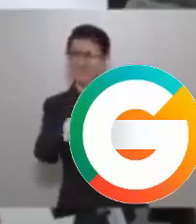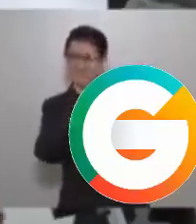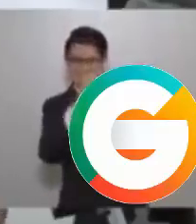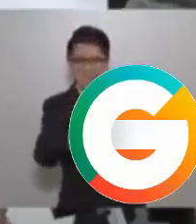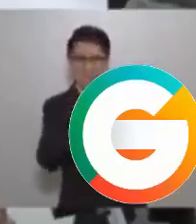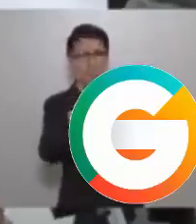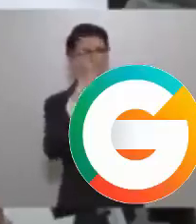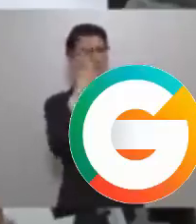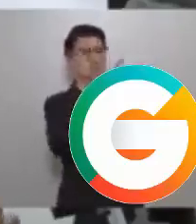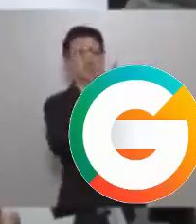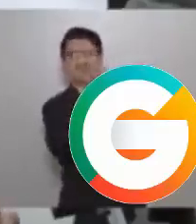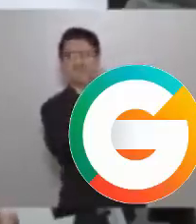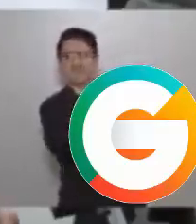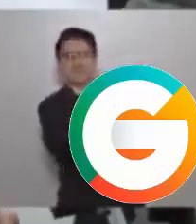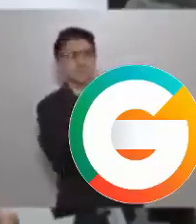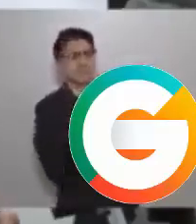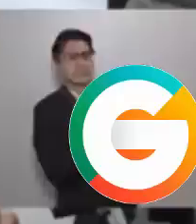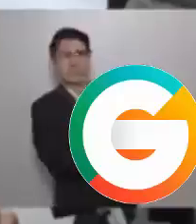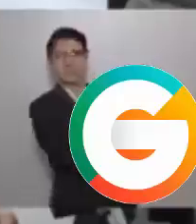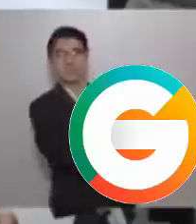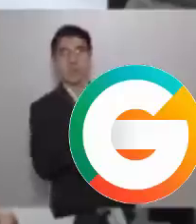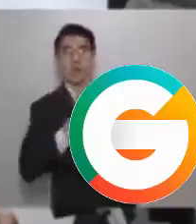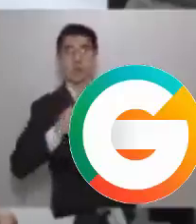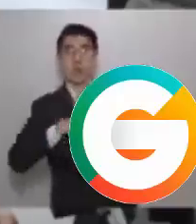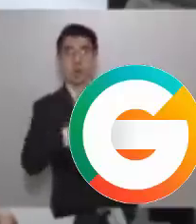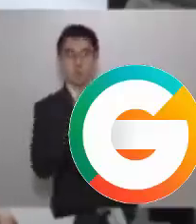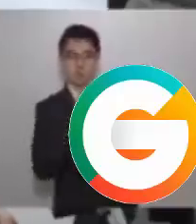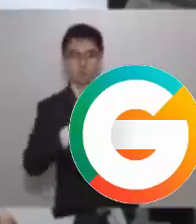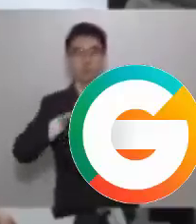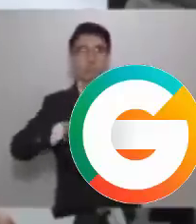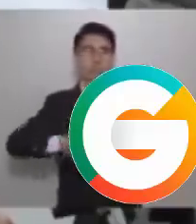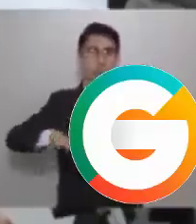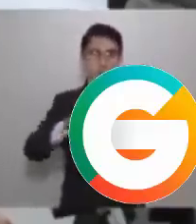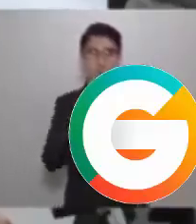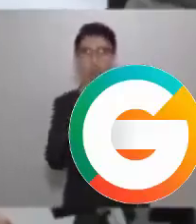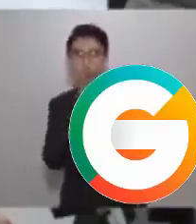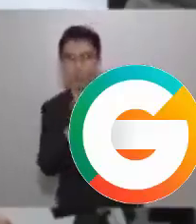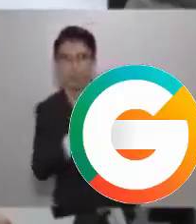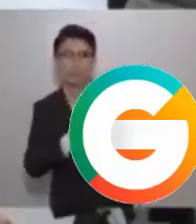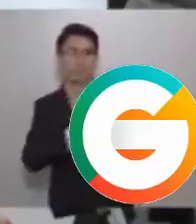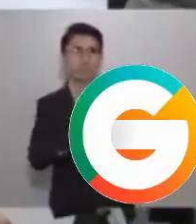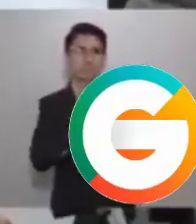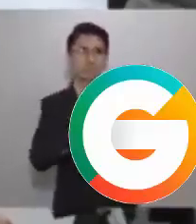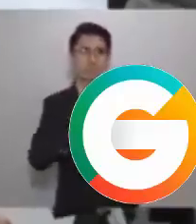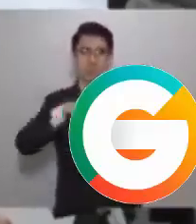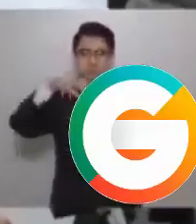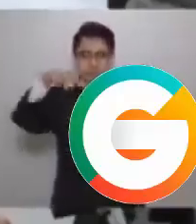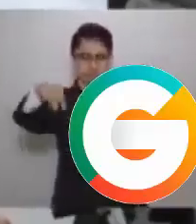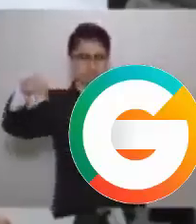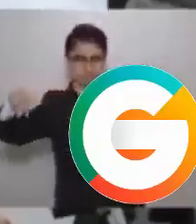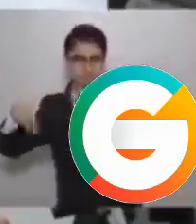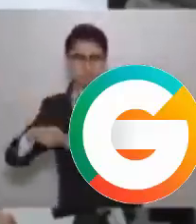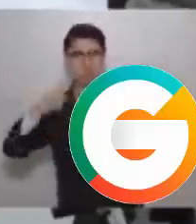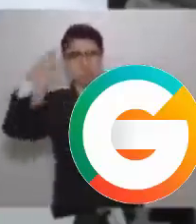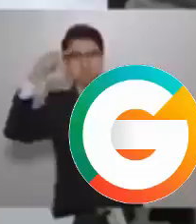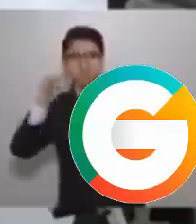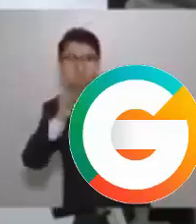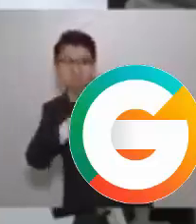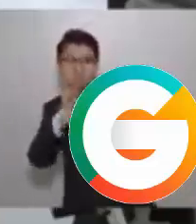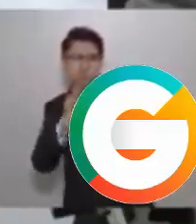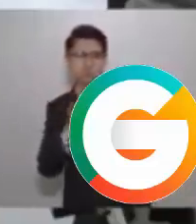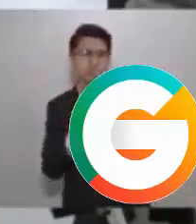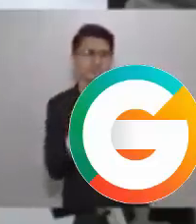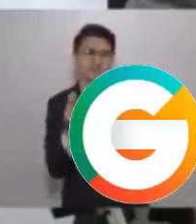desde luego habría nada más ahí que buscar la forma de que los familiares acudan al Ministerio Público aquí de